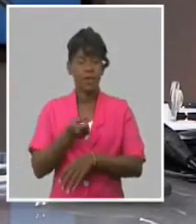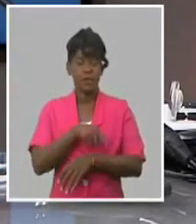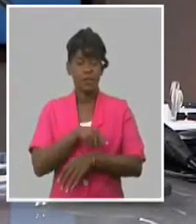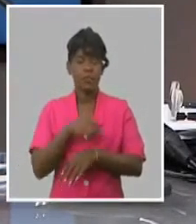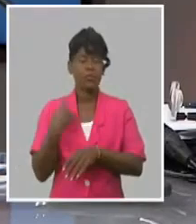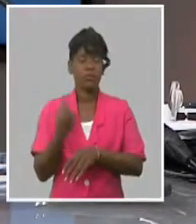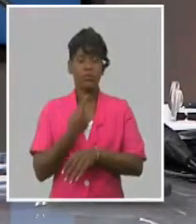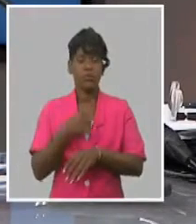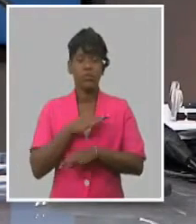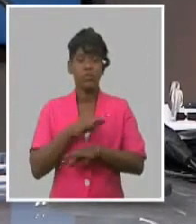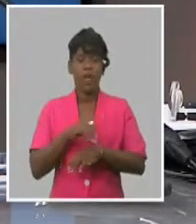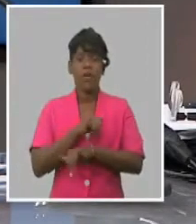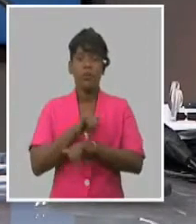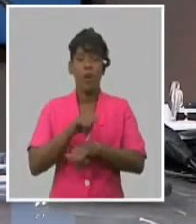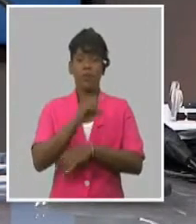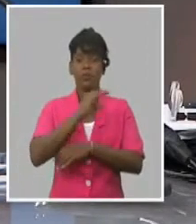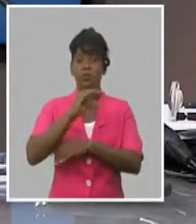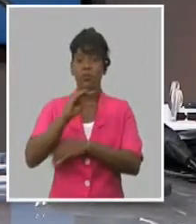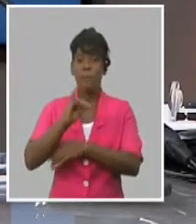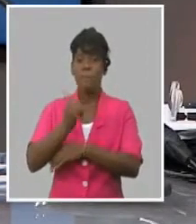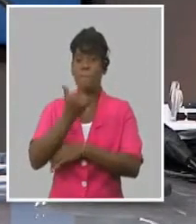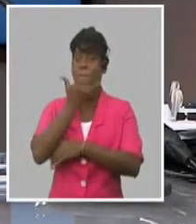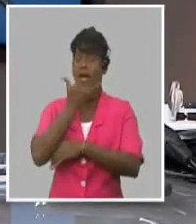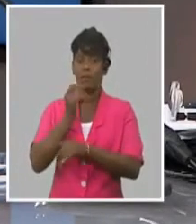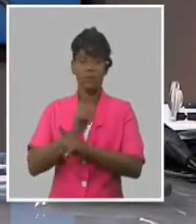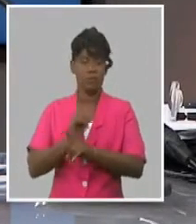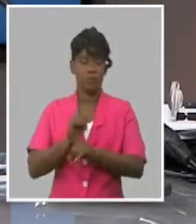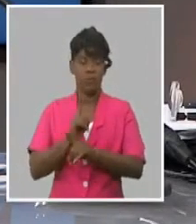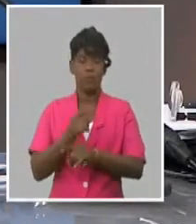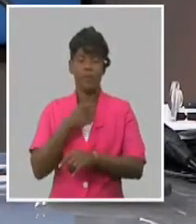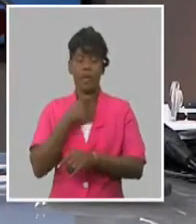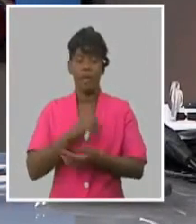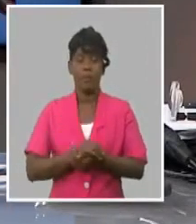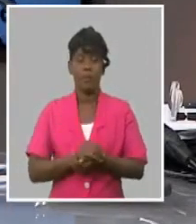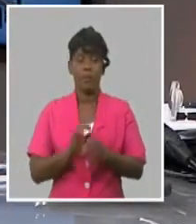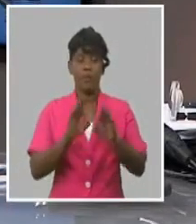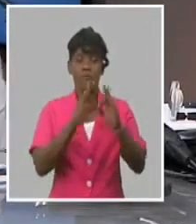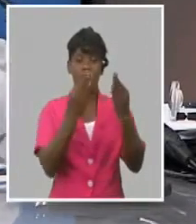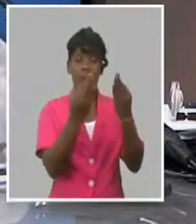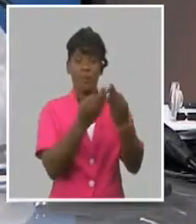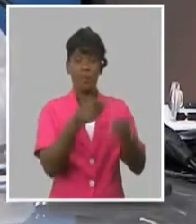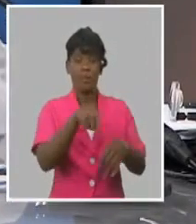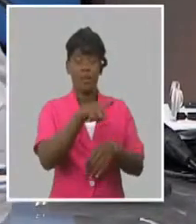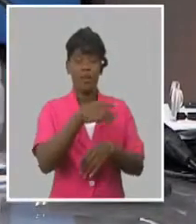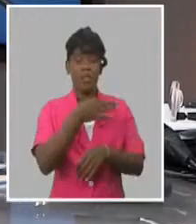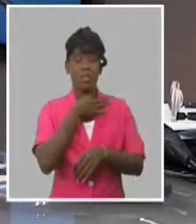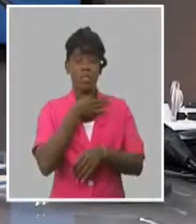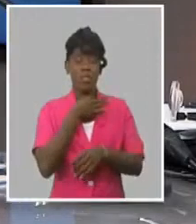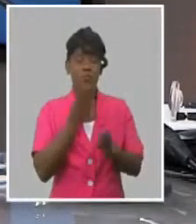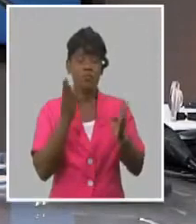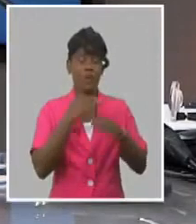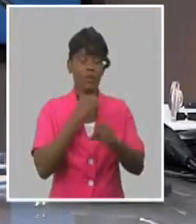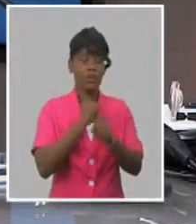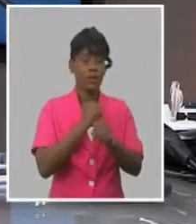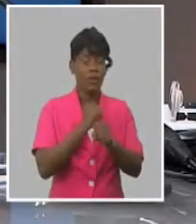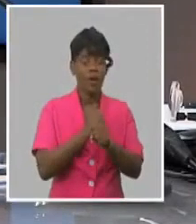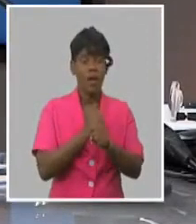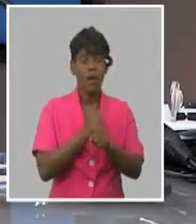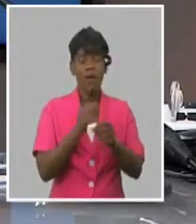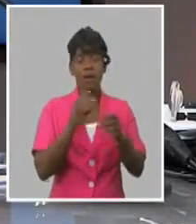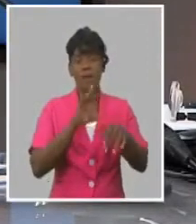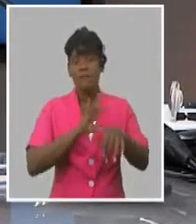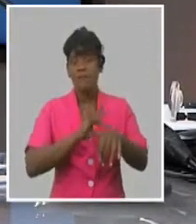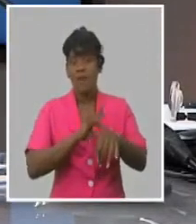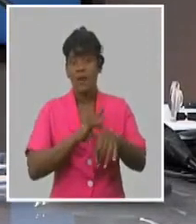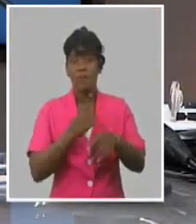Todos los subsidios no son malos. Subsidiar una familia y llevar los ingresos es parte de la humanidad del desarrollo socialista